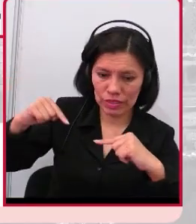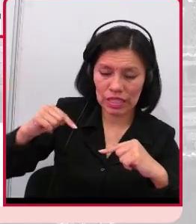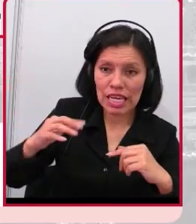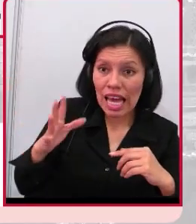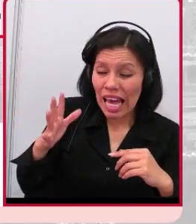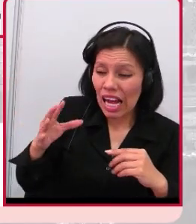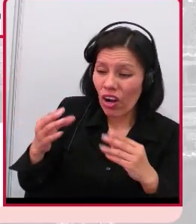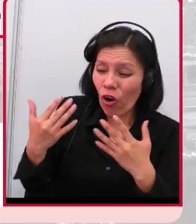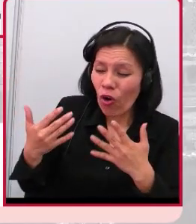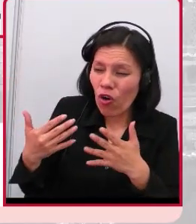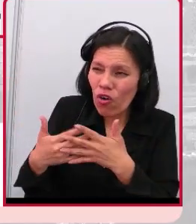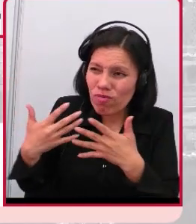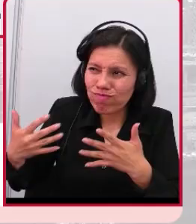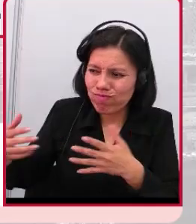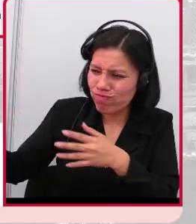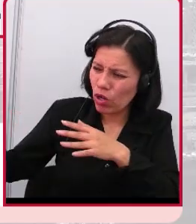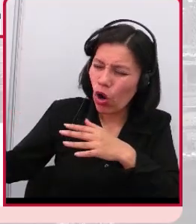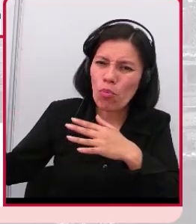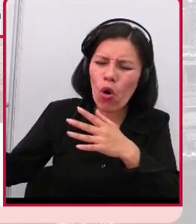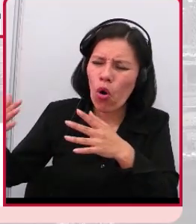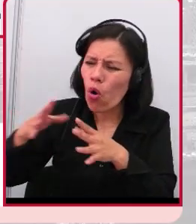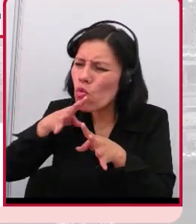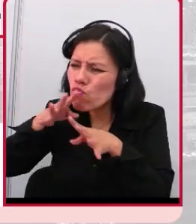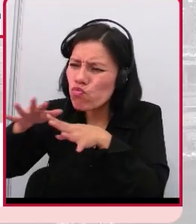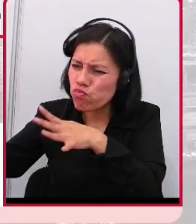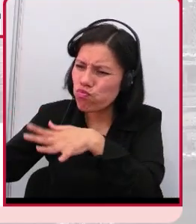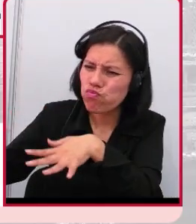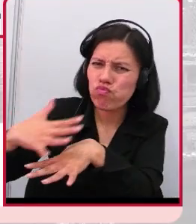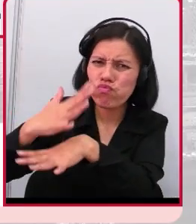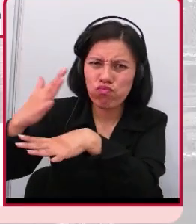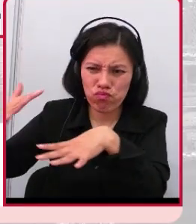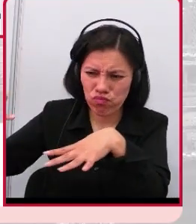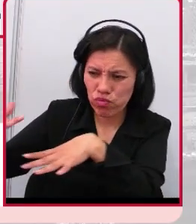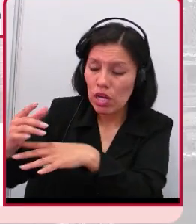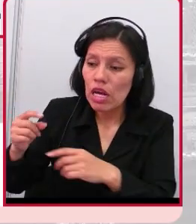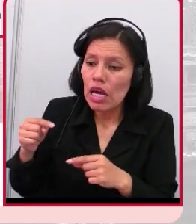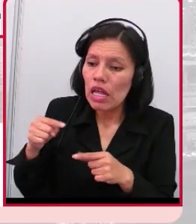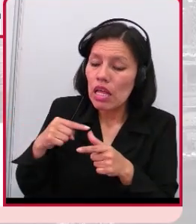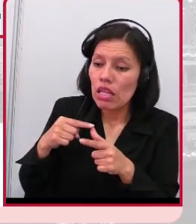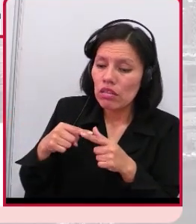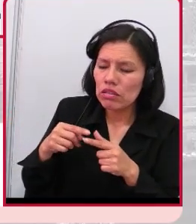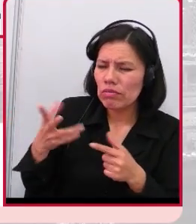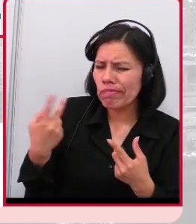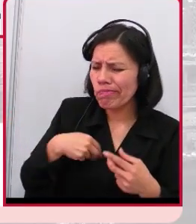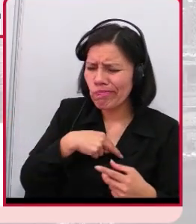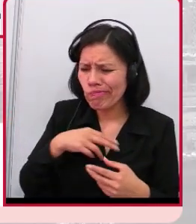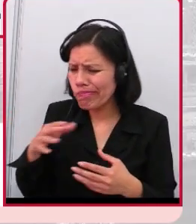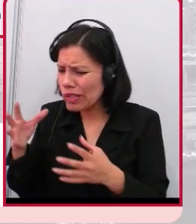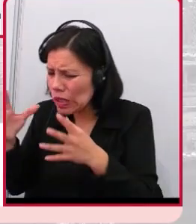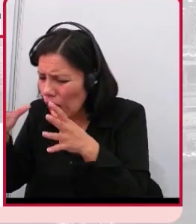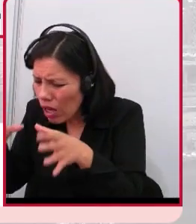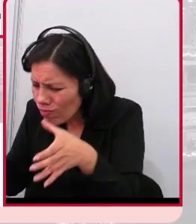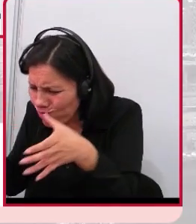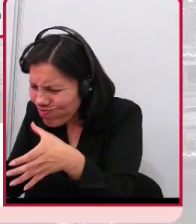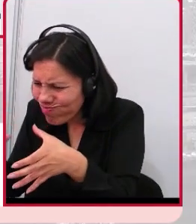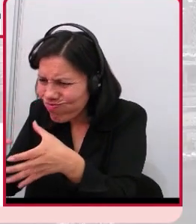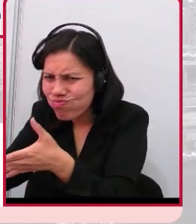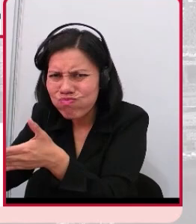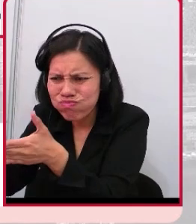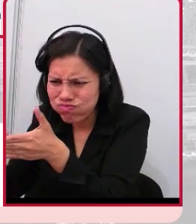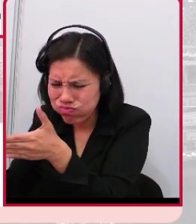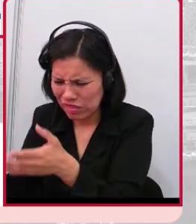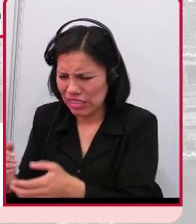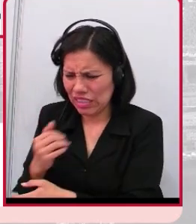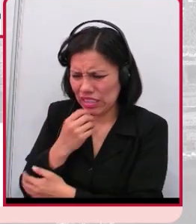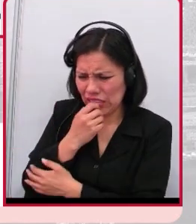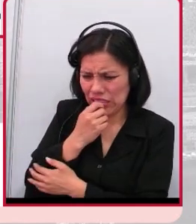contracorriente. Entonces, cuando no tenemos un grado comercial de concentrado, lo que hacen nuestros amigos de la operación es bajan un